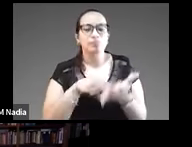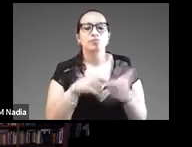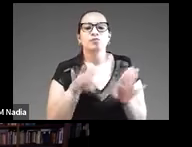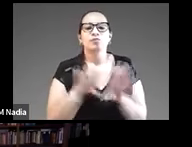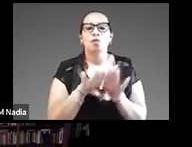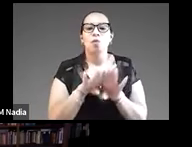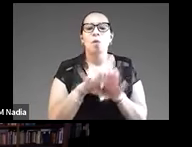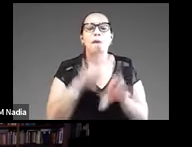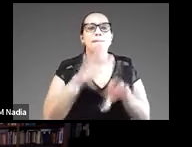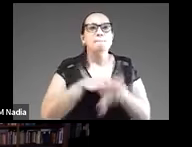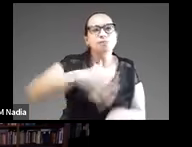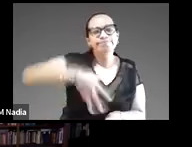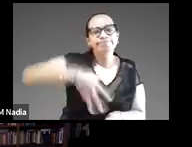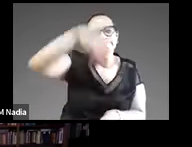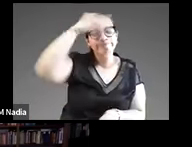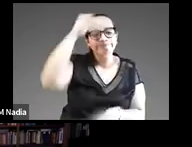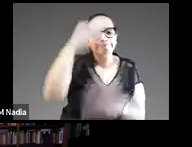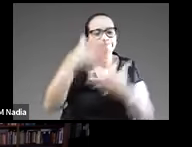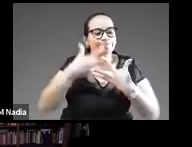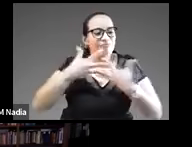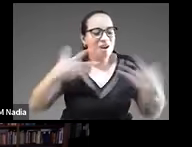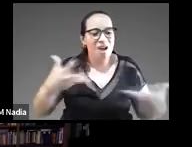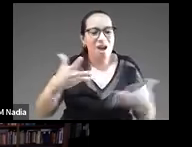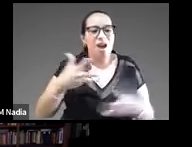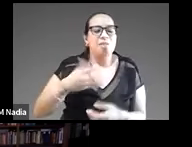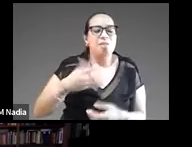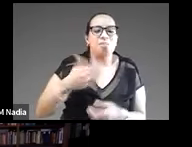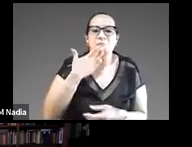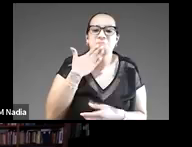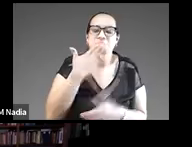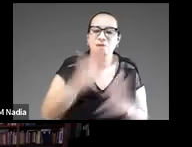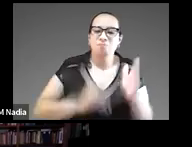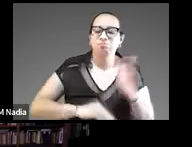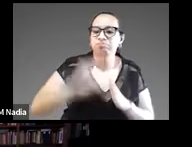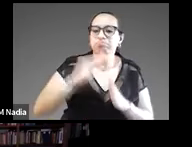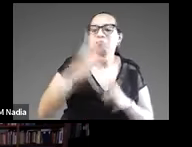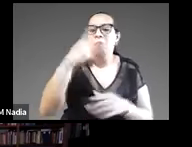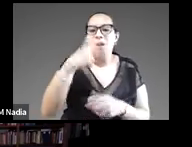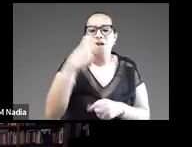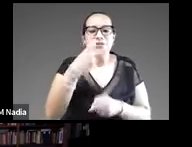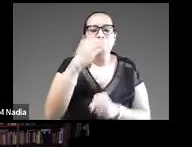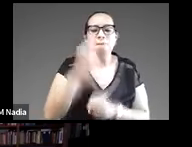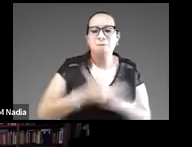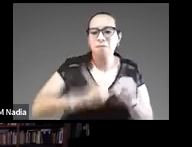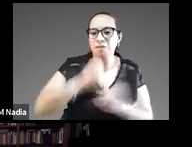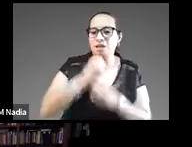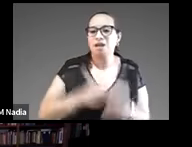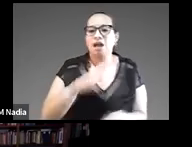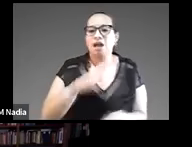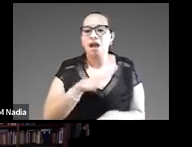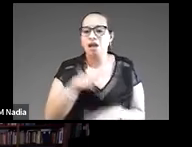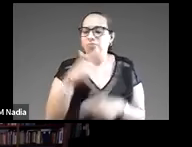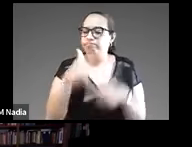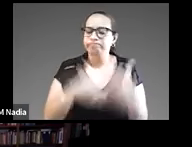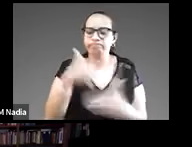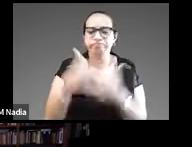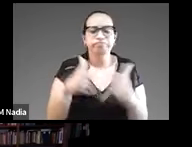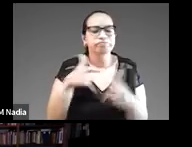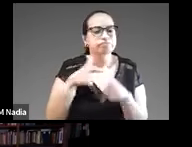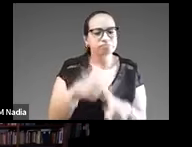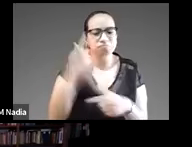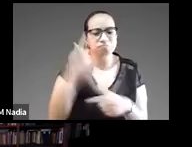gran aprendizaje y la gran nutrición a todo este tipo de prácticas que estamos continuando y contribuyendo a